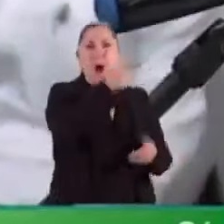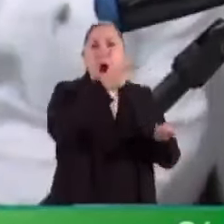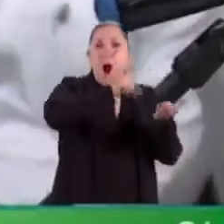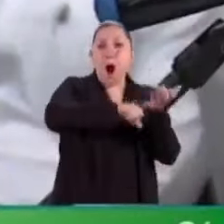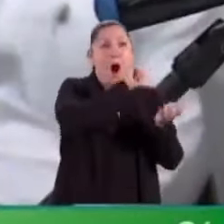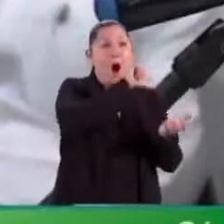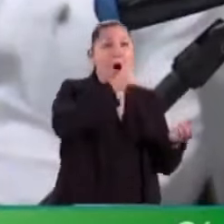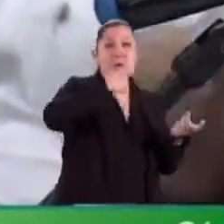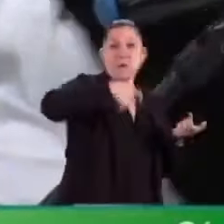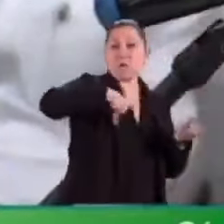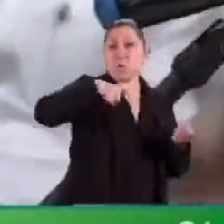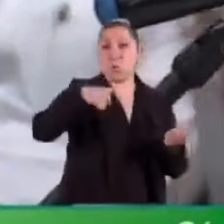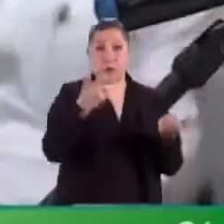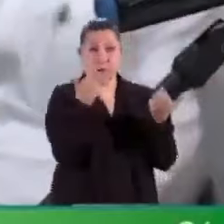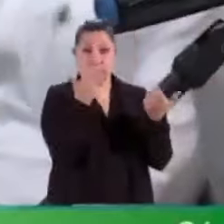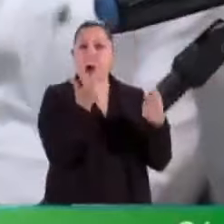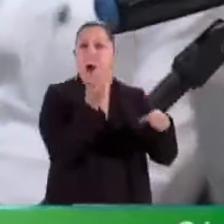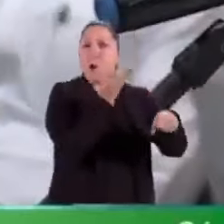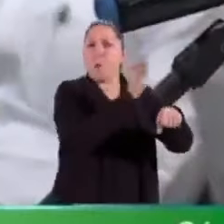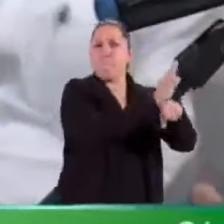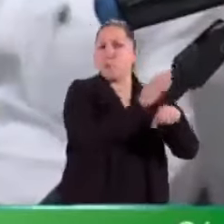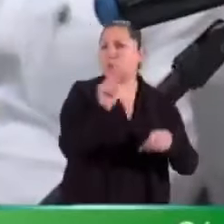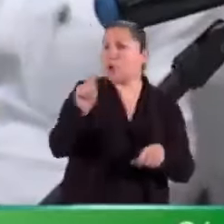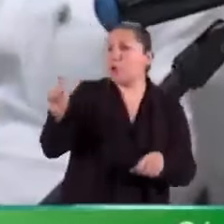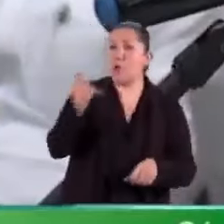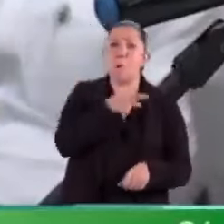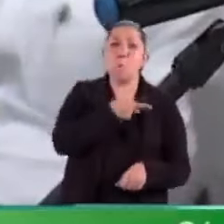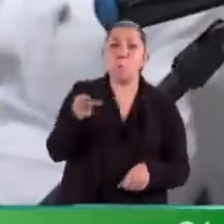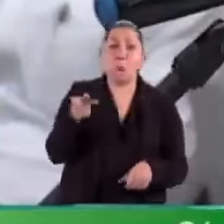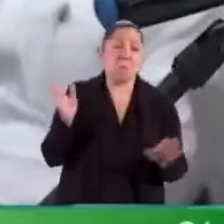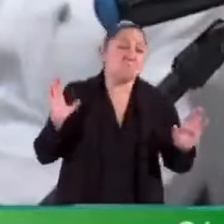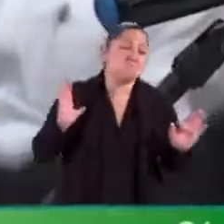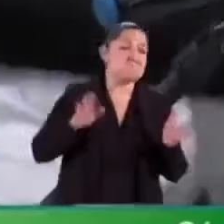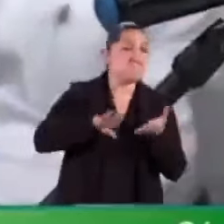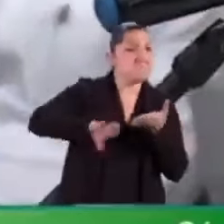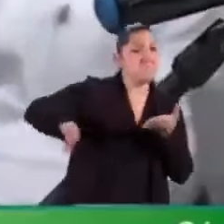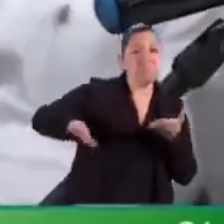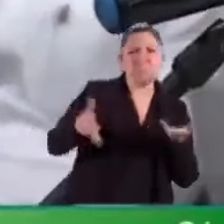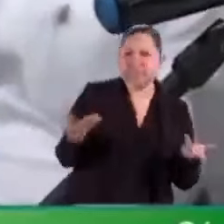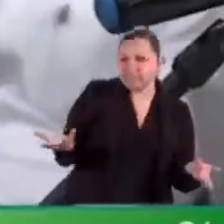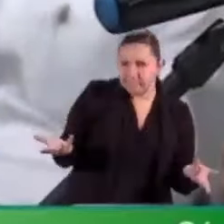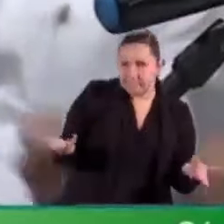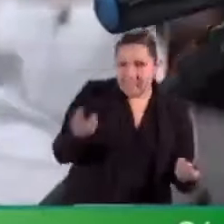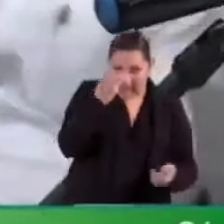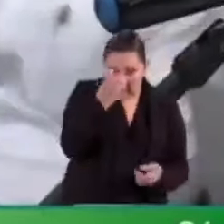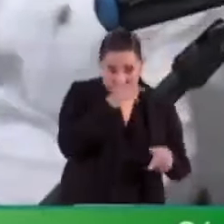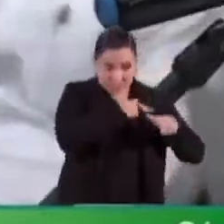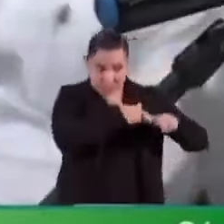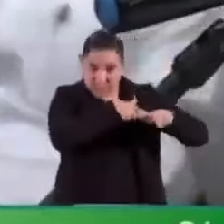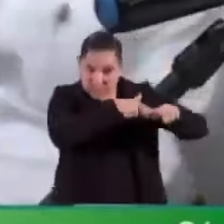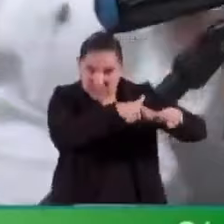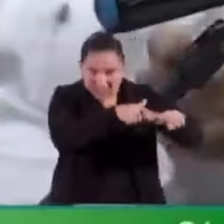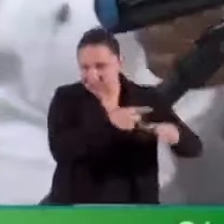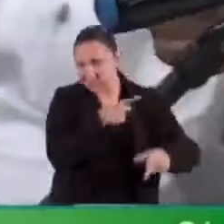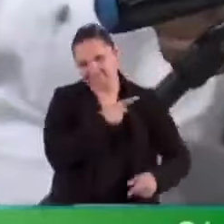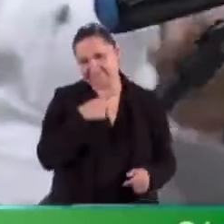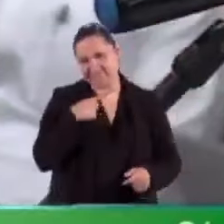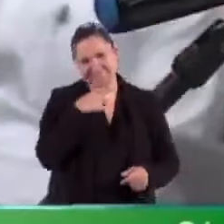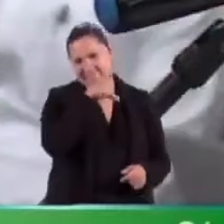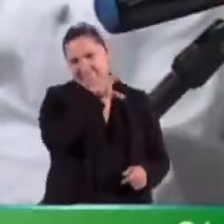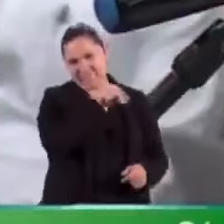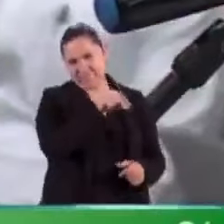del pobre. Y eso tenemos que terminarlo. Porque en la cuarta